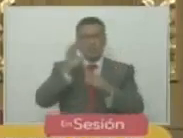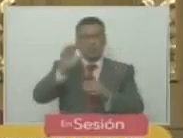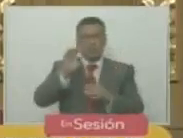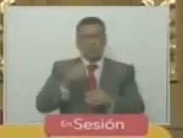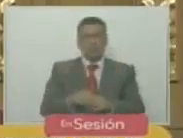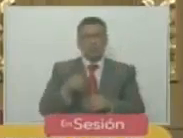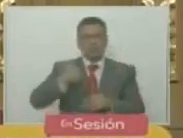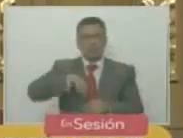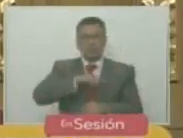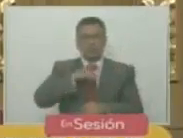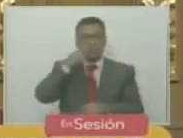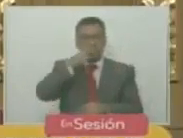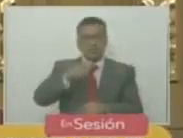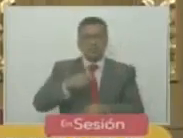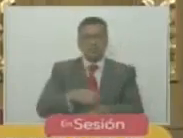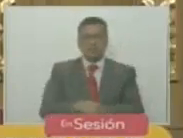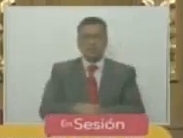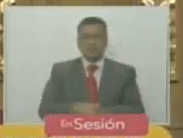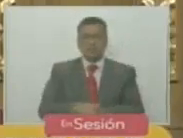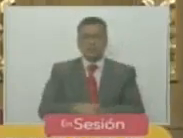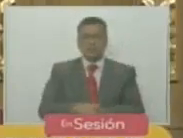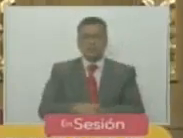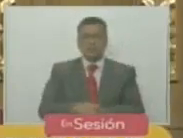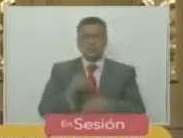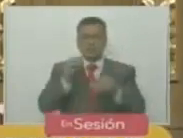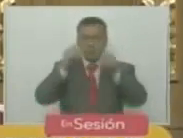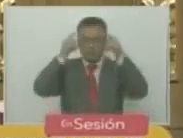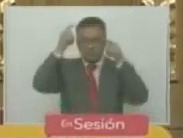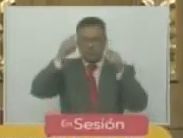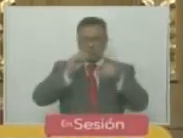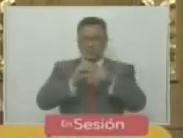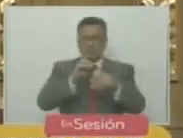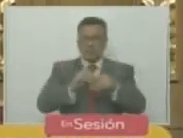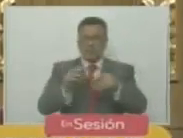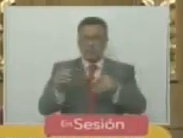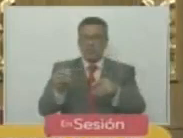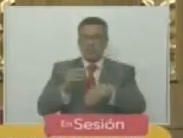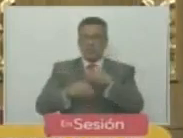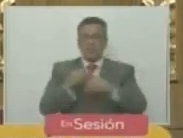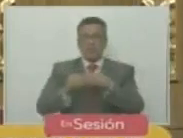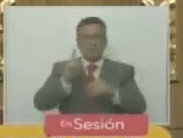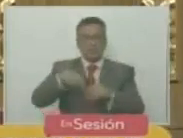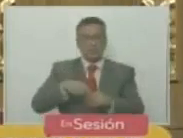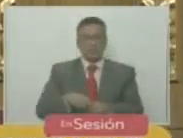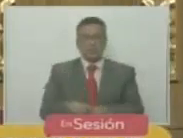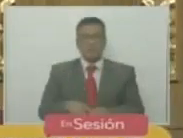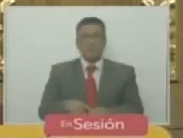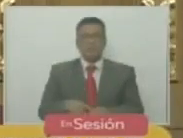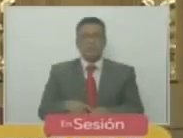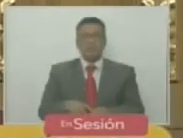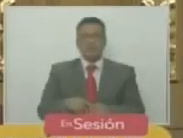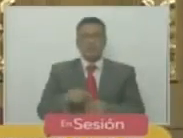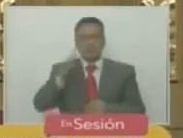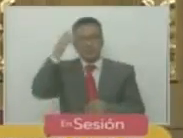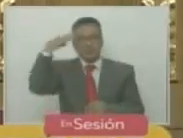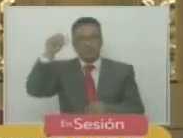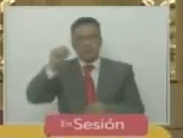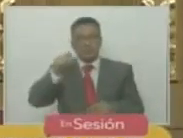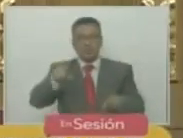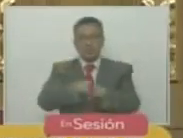nuestro pueblo. Chávez abogó como nada para que se cumpliera también con el sueño de